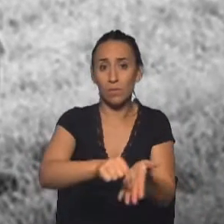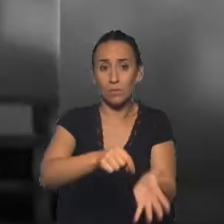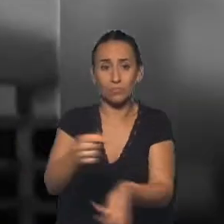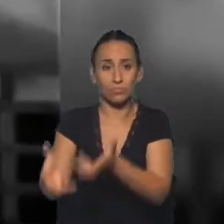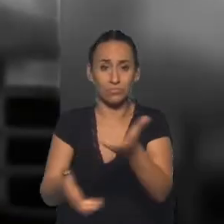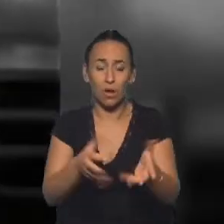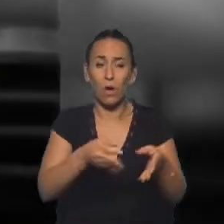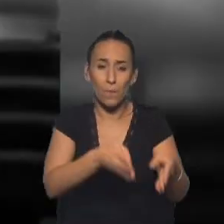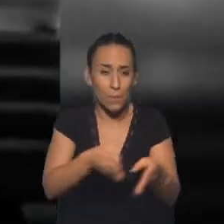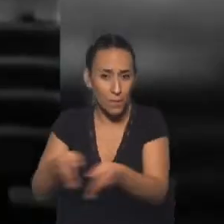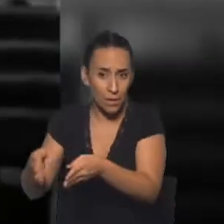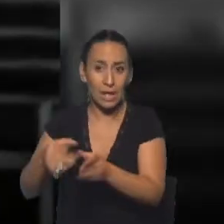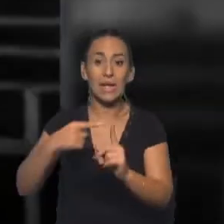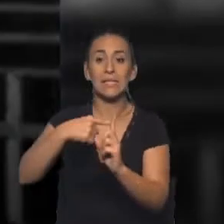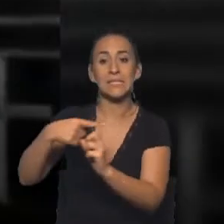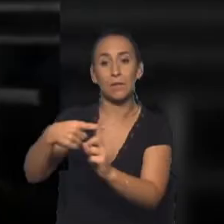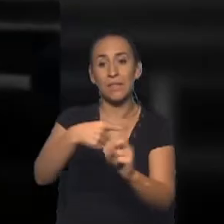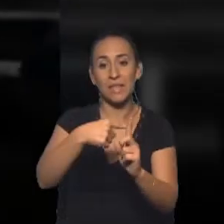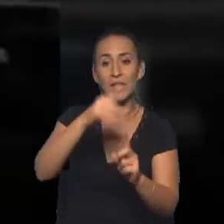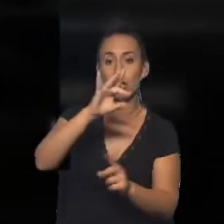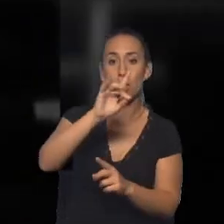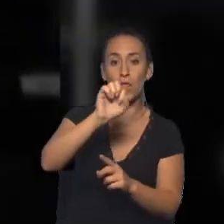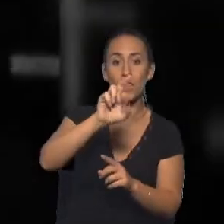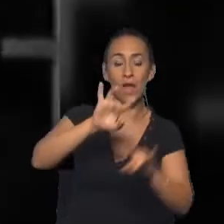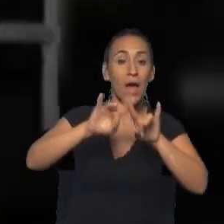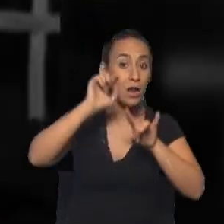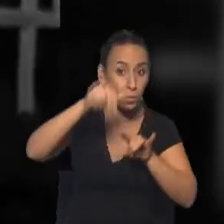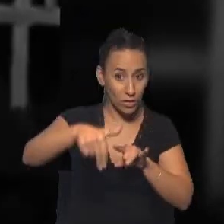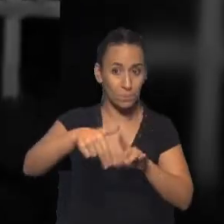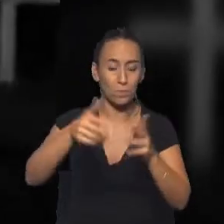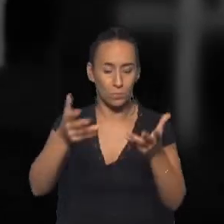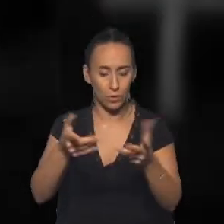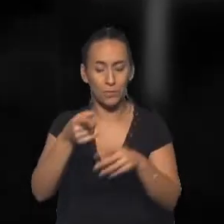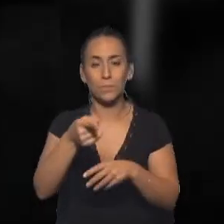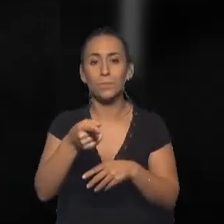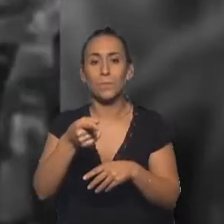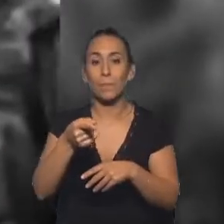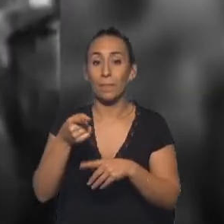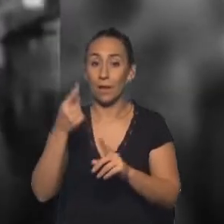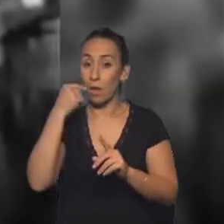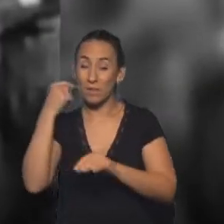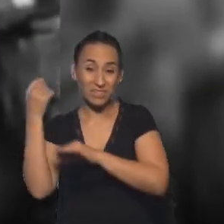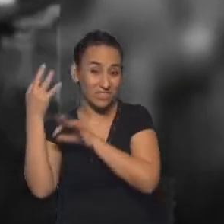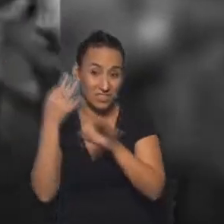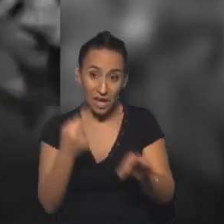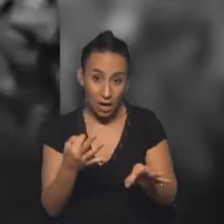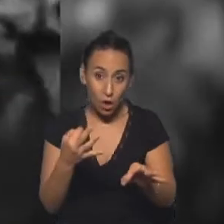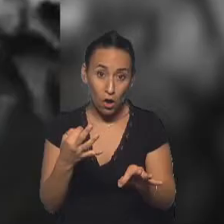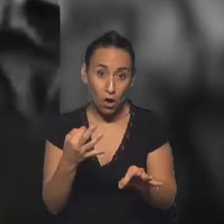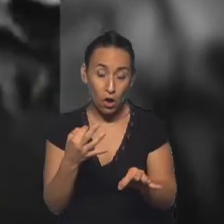cementerio argentino en Darwin. Cuando llega a Malvinas había una necesidad urgente de